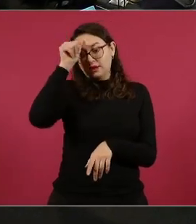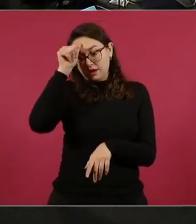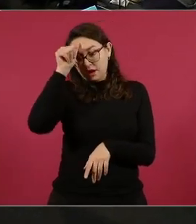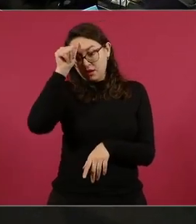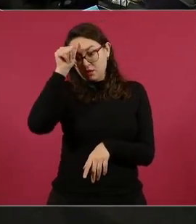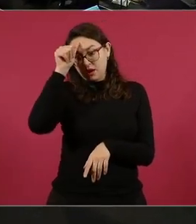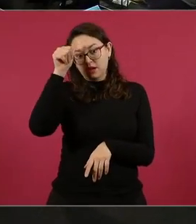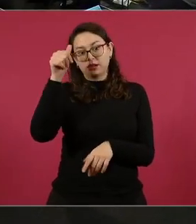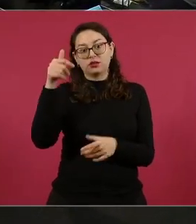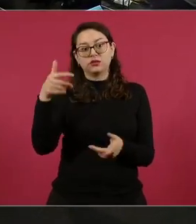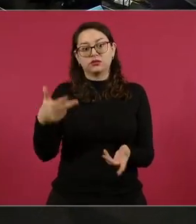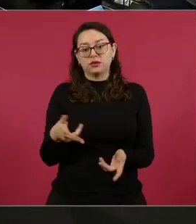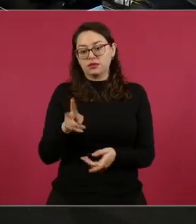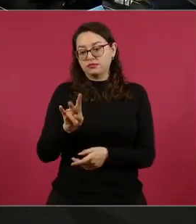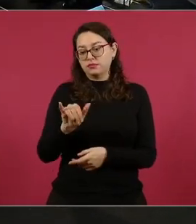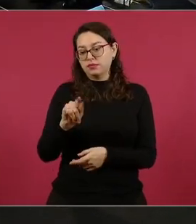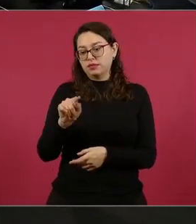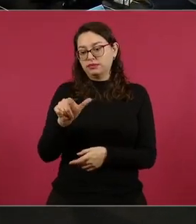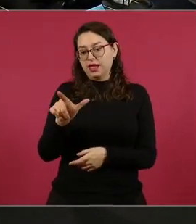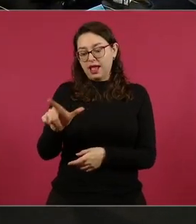Vital.